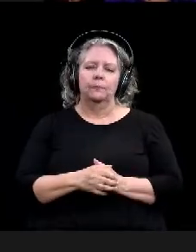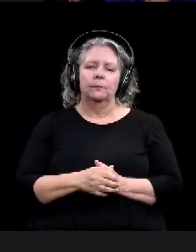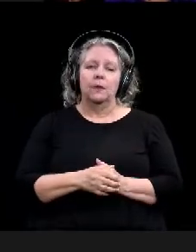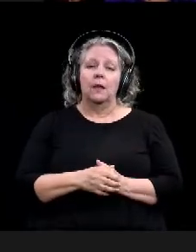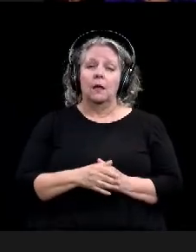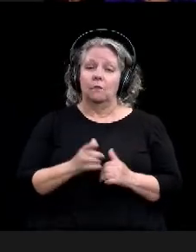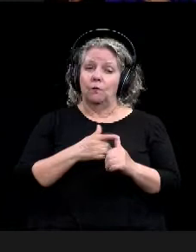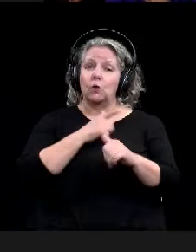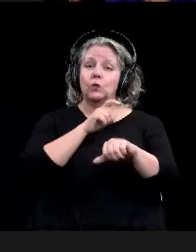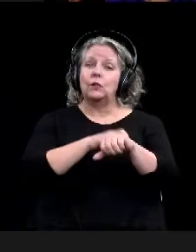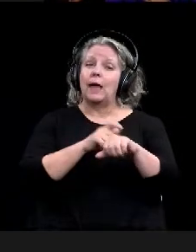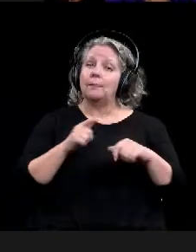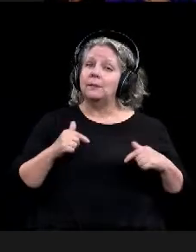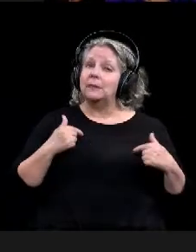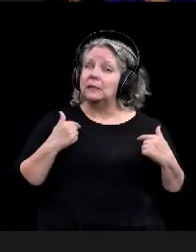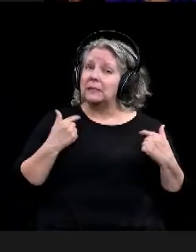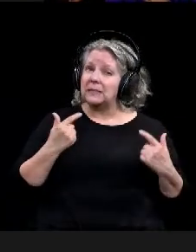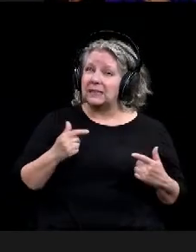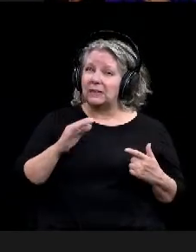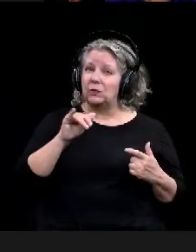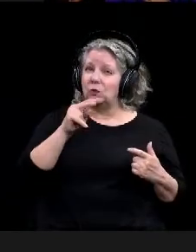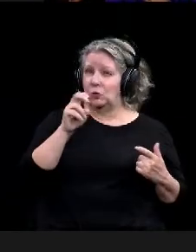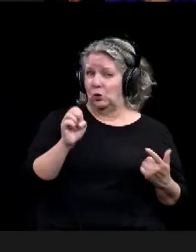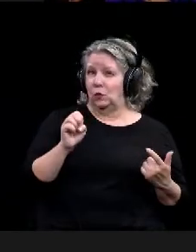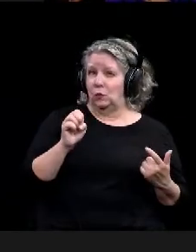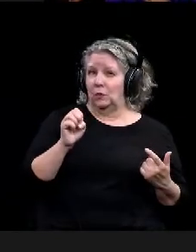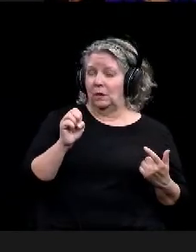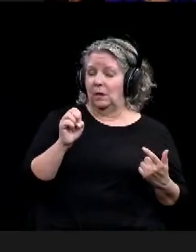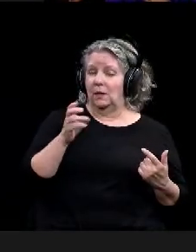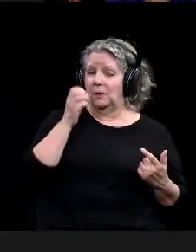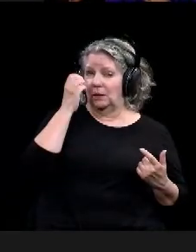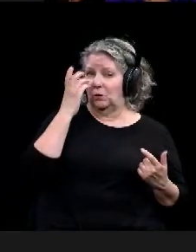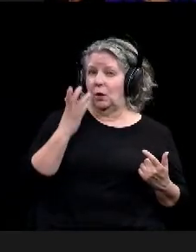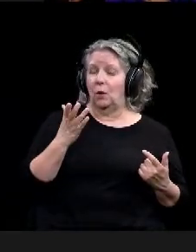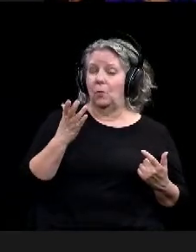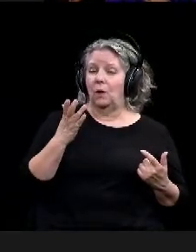estoy diciendo y estoy compartiendo que estamos